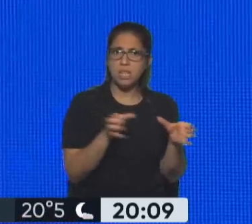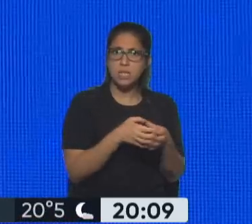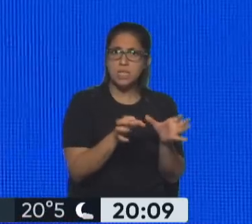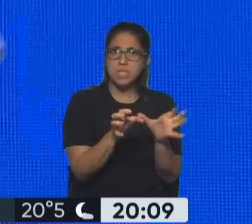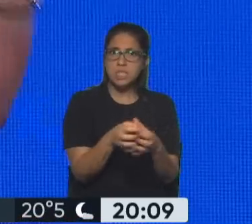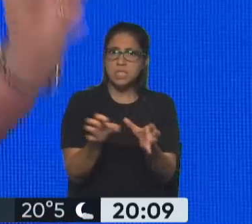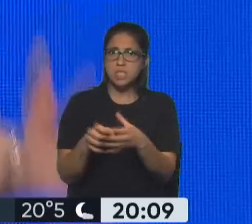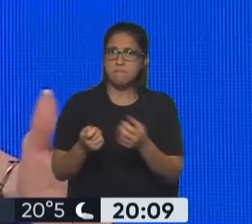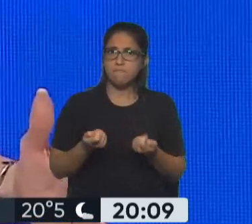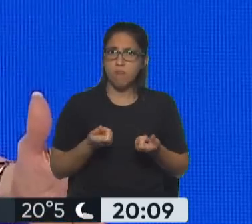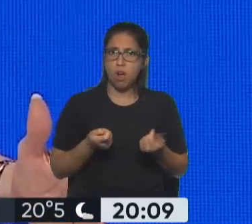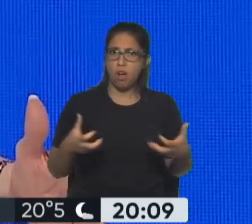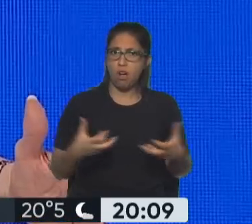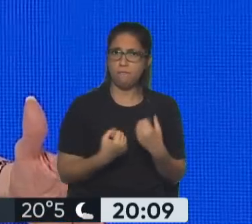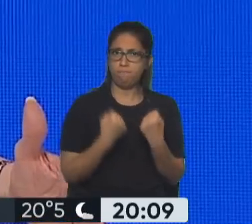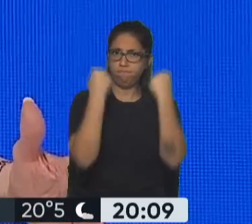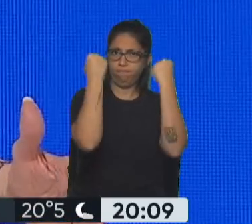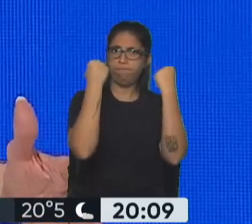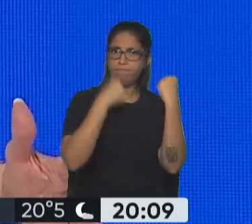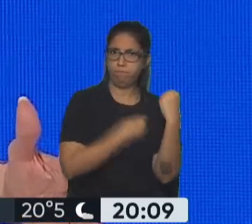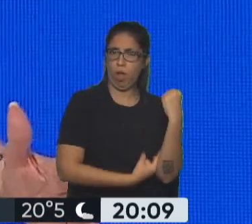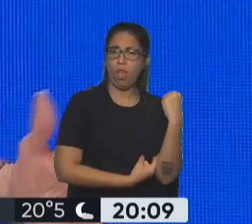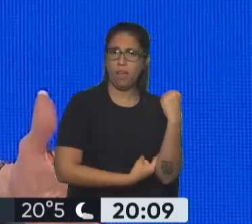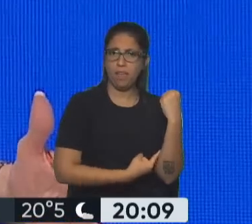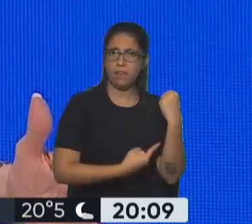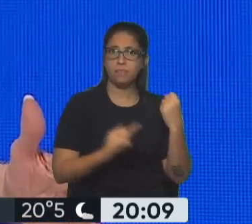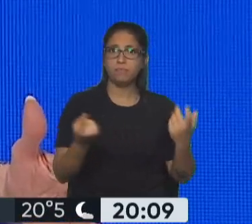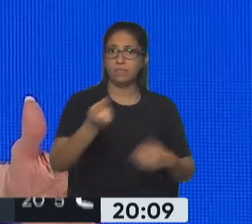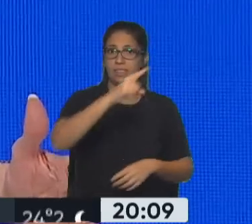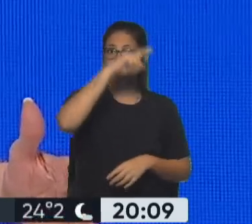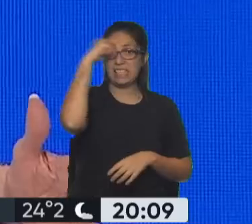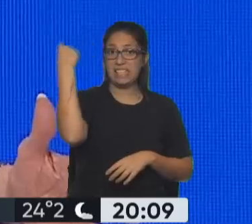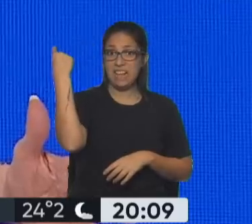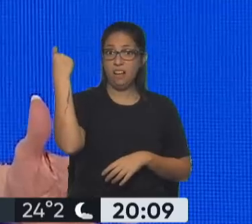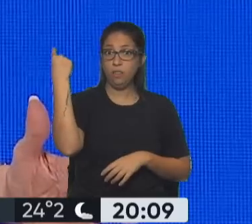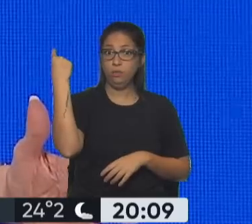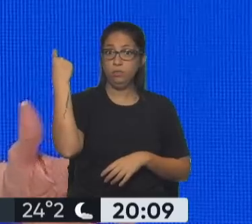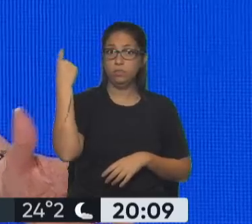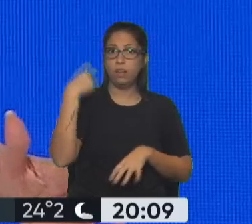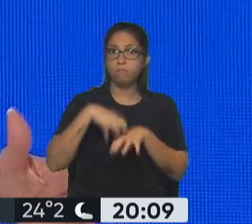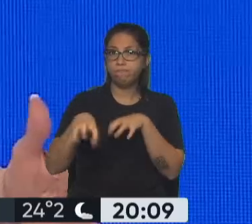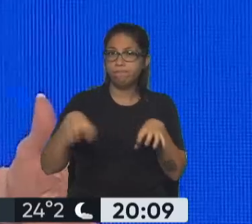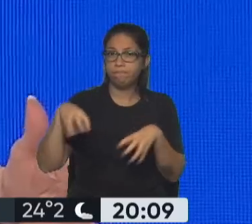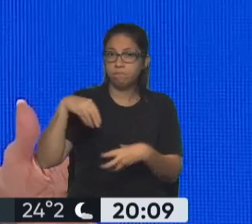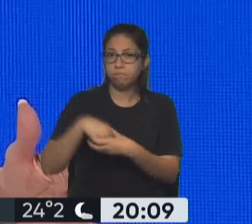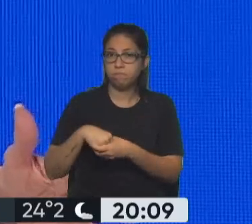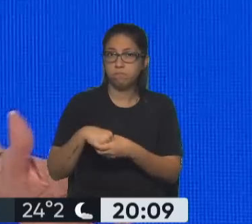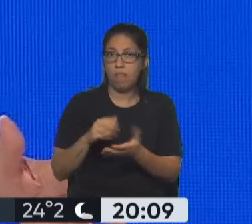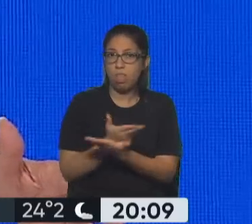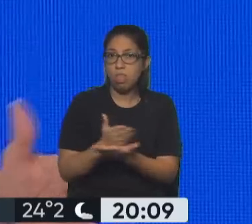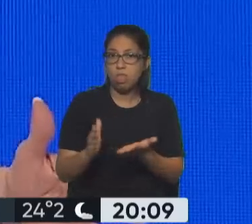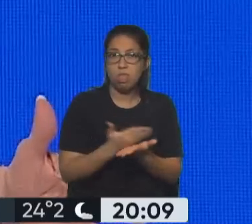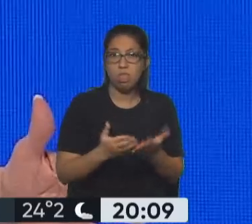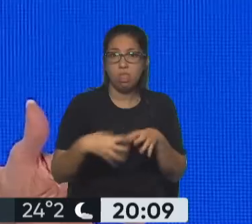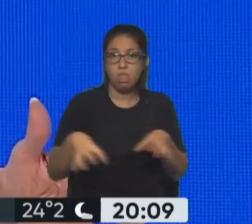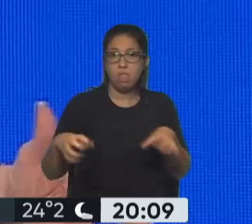concentrados, una política, o sea, un Estado cada vez más fragmentado, más dividido